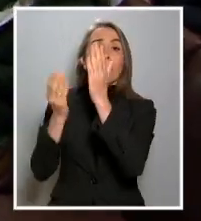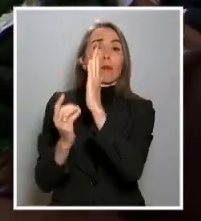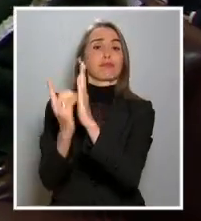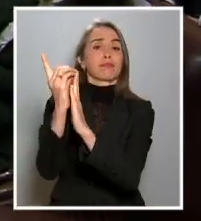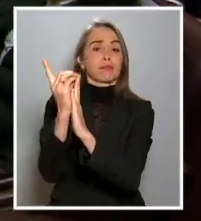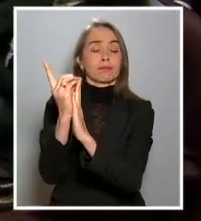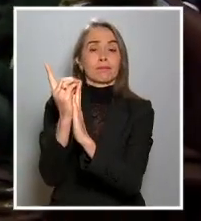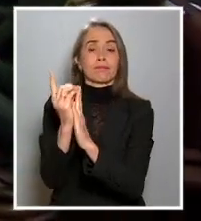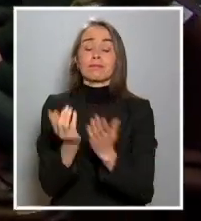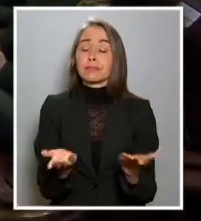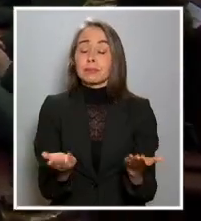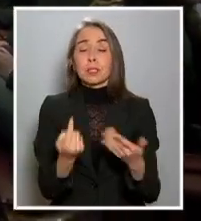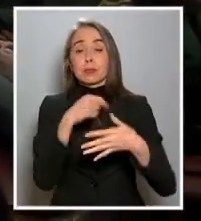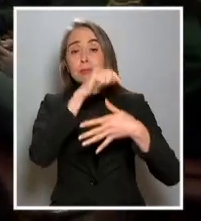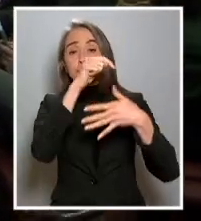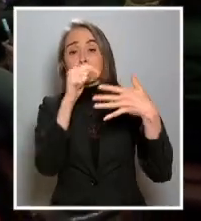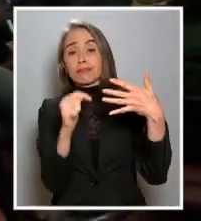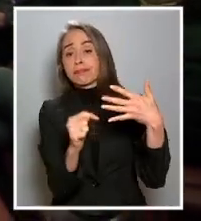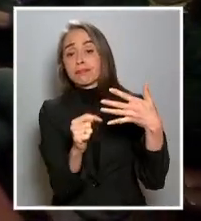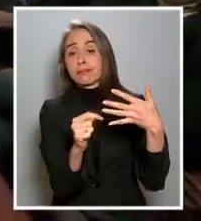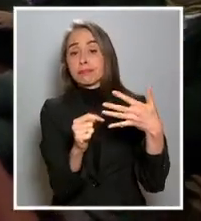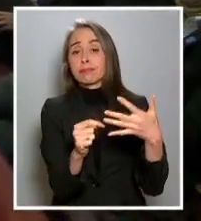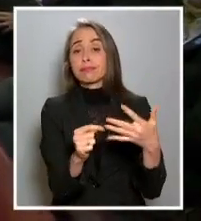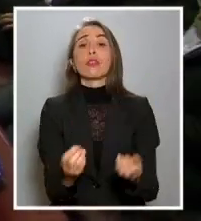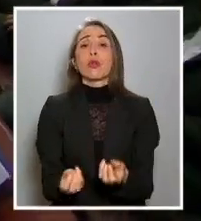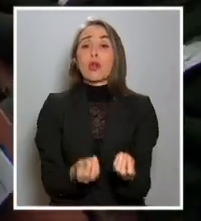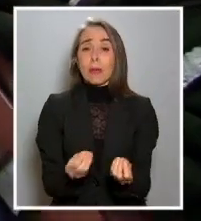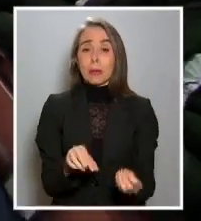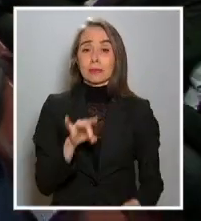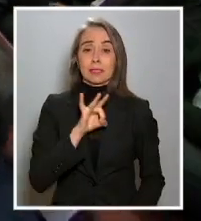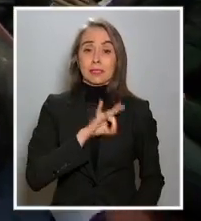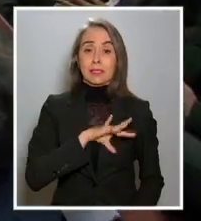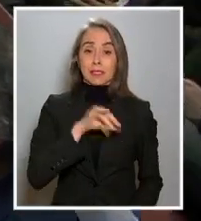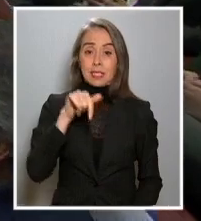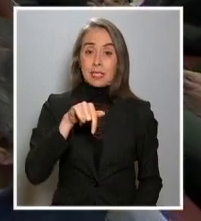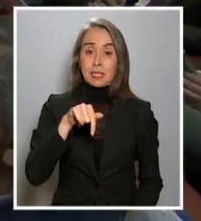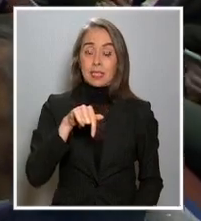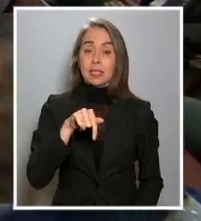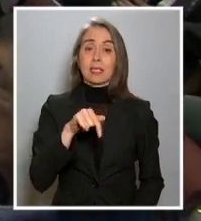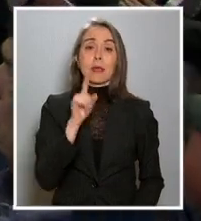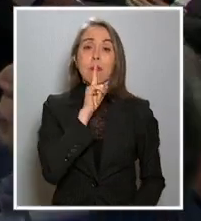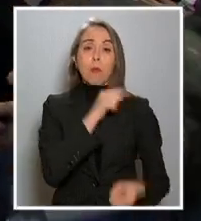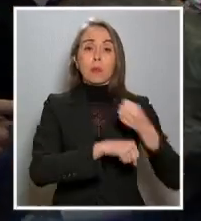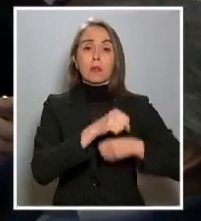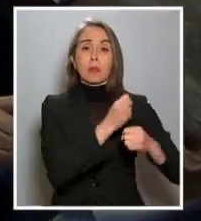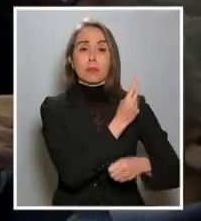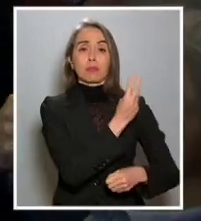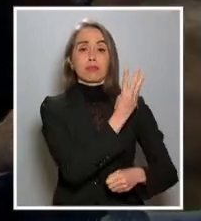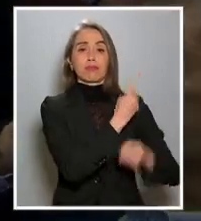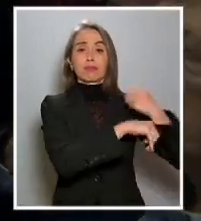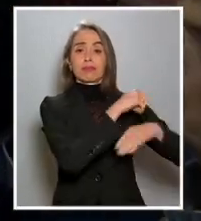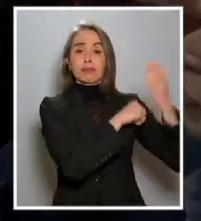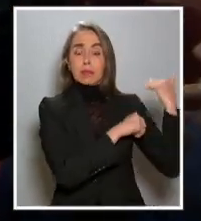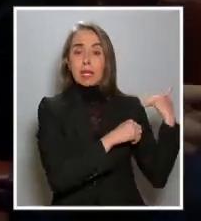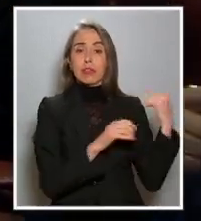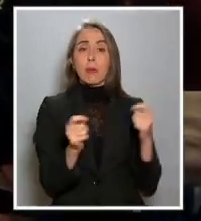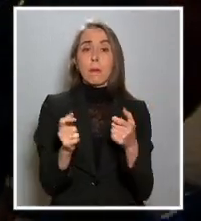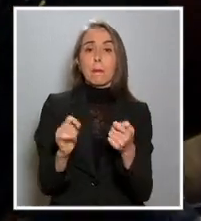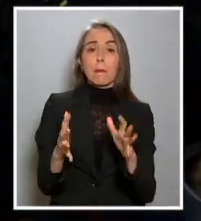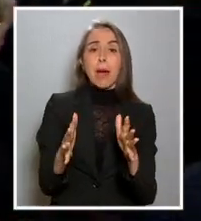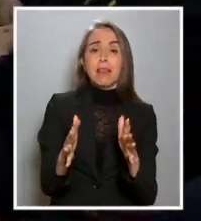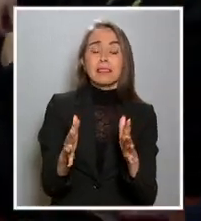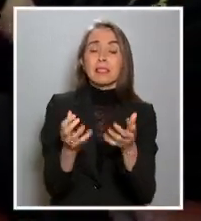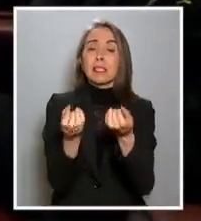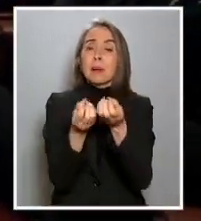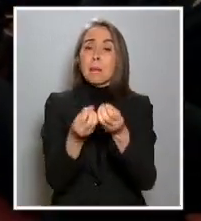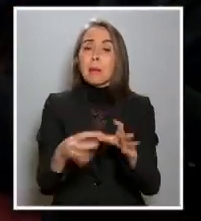sea, el hecho es que en Chile, durante los últimos años, se parece haber